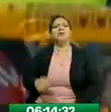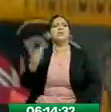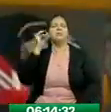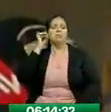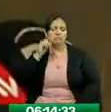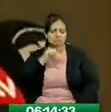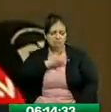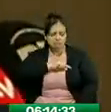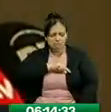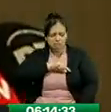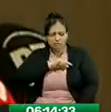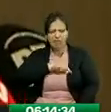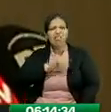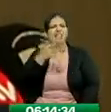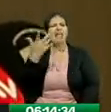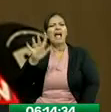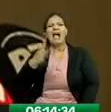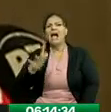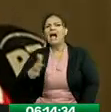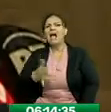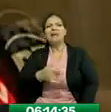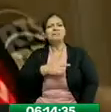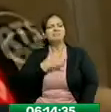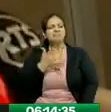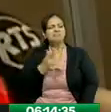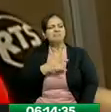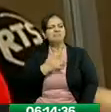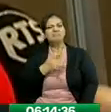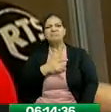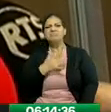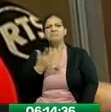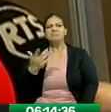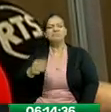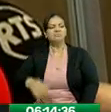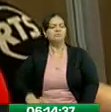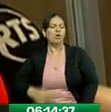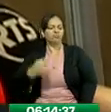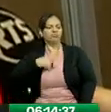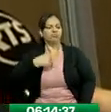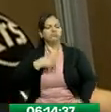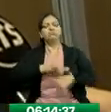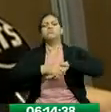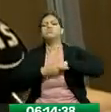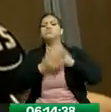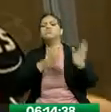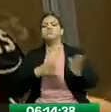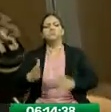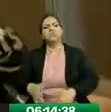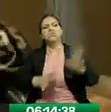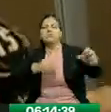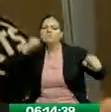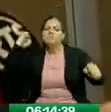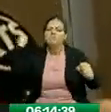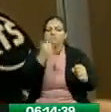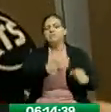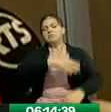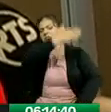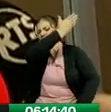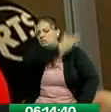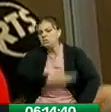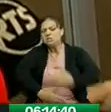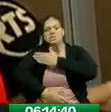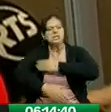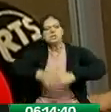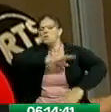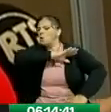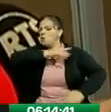que si no hubiese hecho nada, ella está tranquila. De ver que no tiene un poquito de arrepentimiento, no. No, muy difícil, porque a la